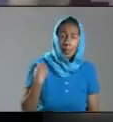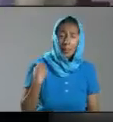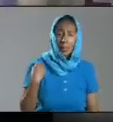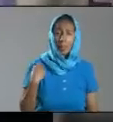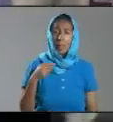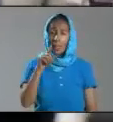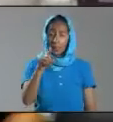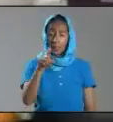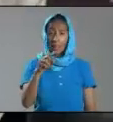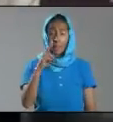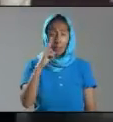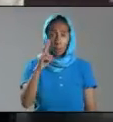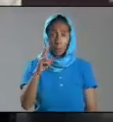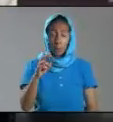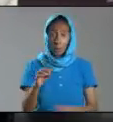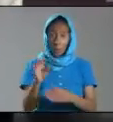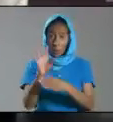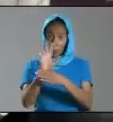a Cristo Jesús,